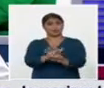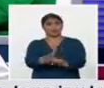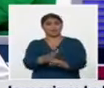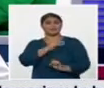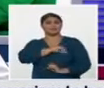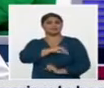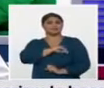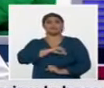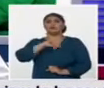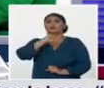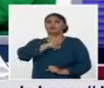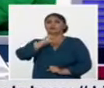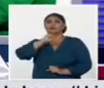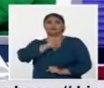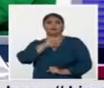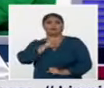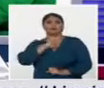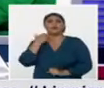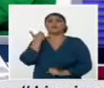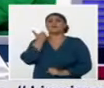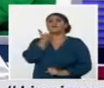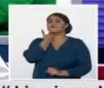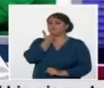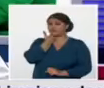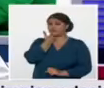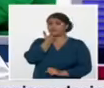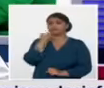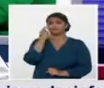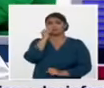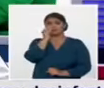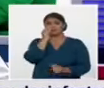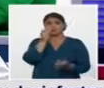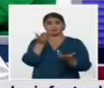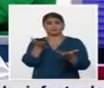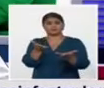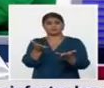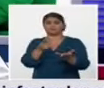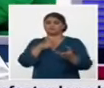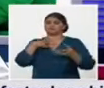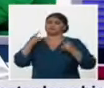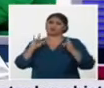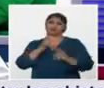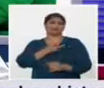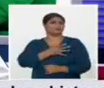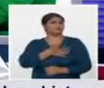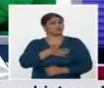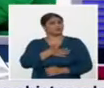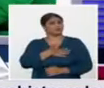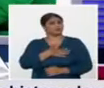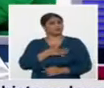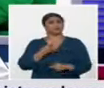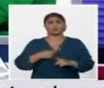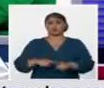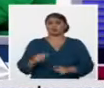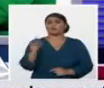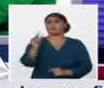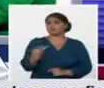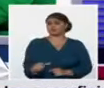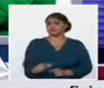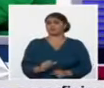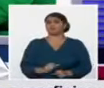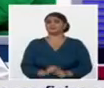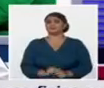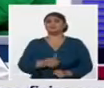dada la evolución que tuvo este paciente, pues lamentablemente fallece. Fallece igualmente un paciente